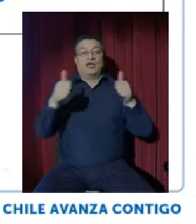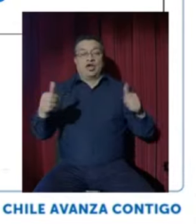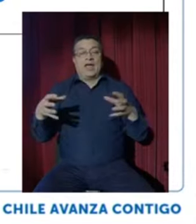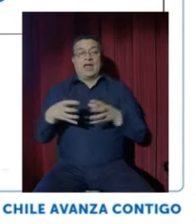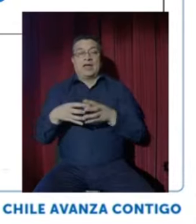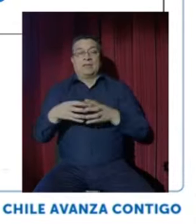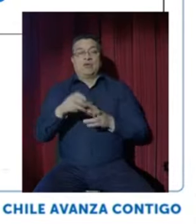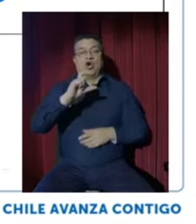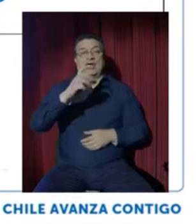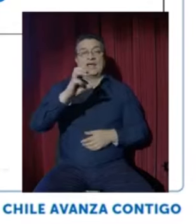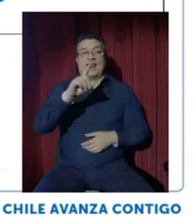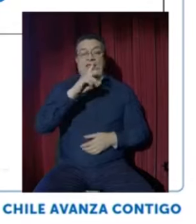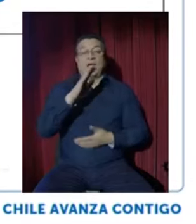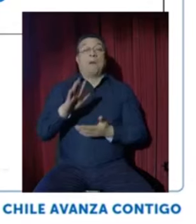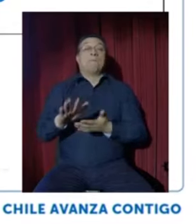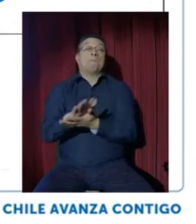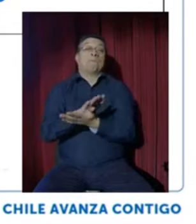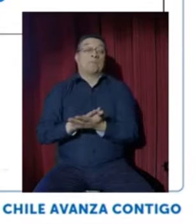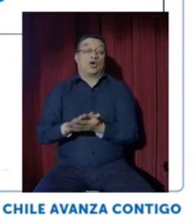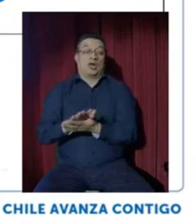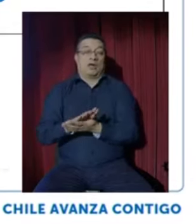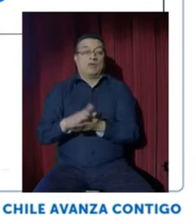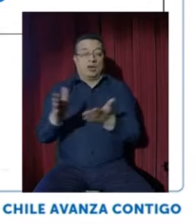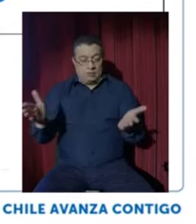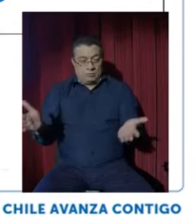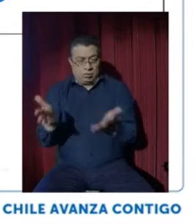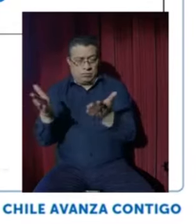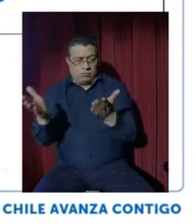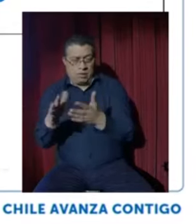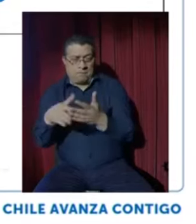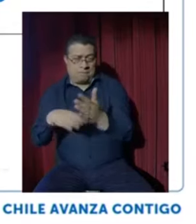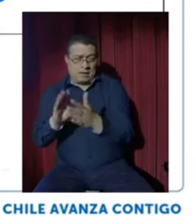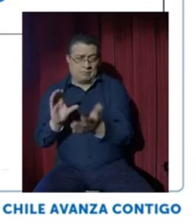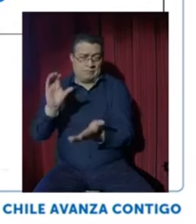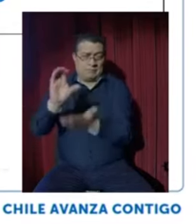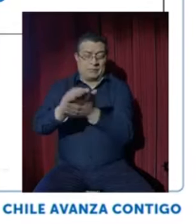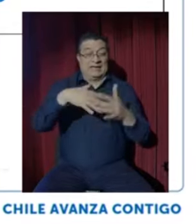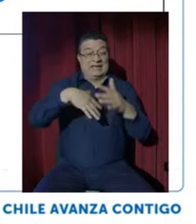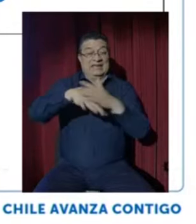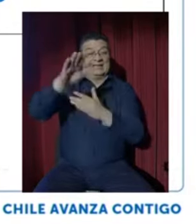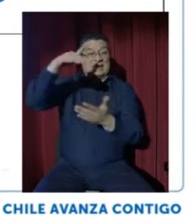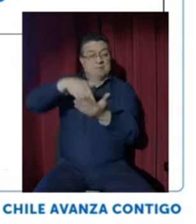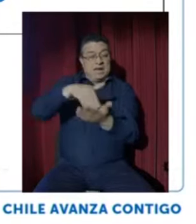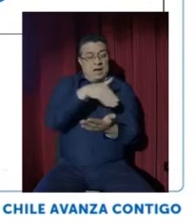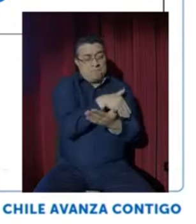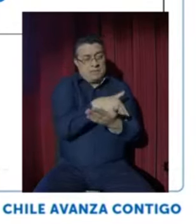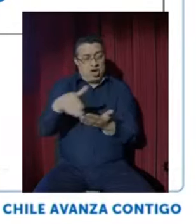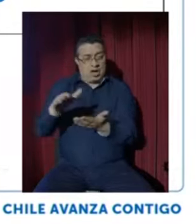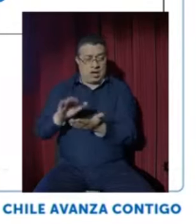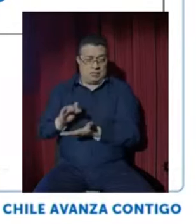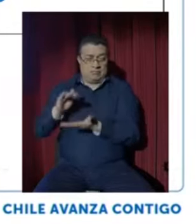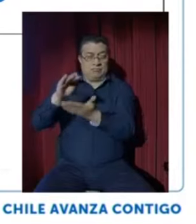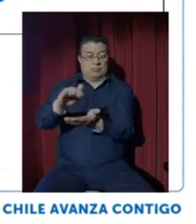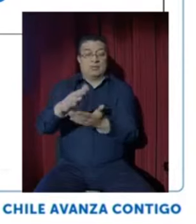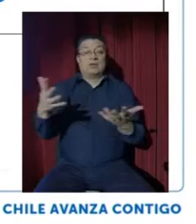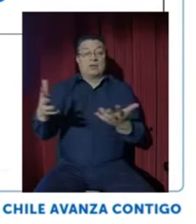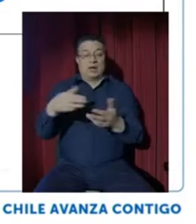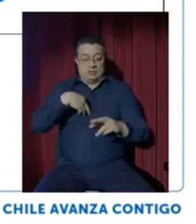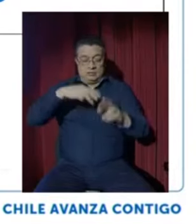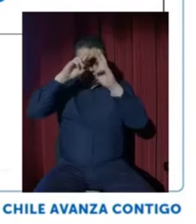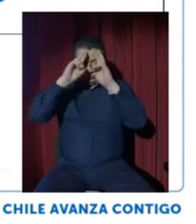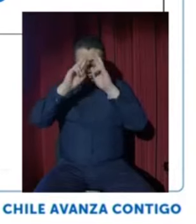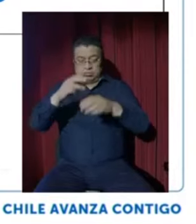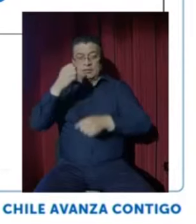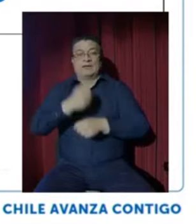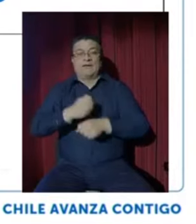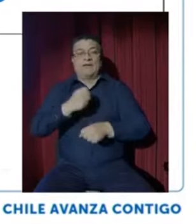eh Por ejemplo una apalancamiento de más de 15,000 millones de pesos gracias al reconocimiento de la labor que